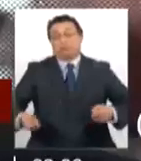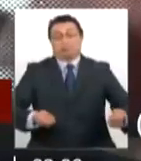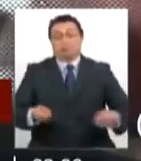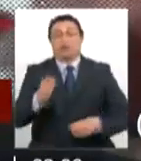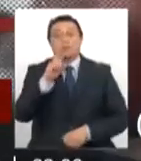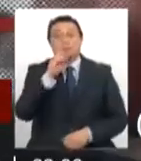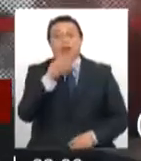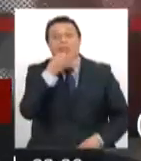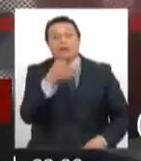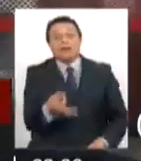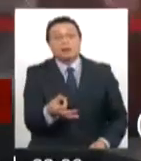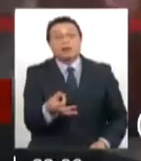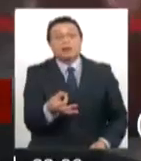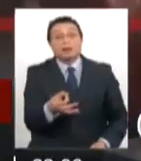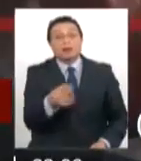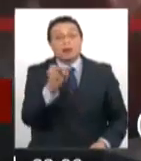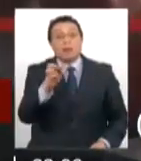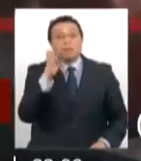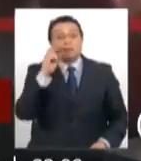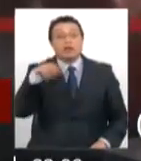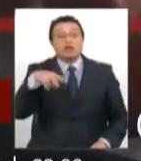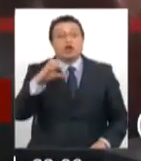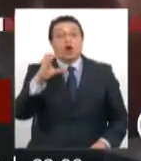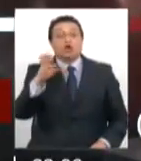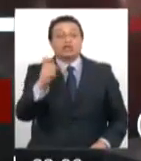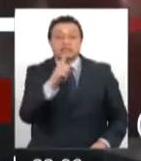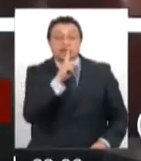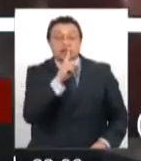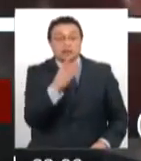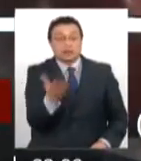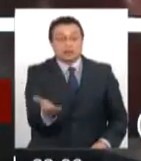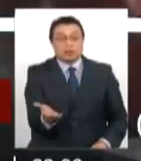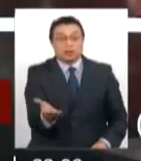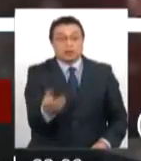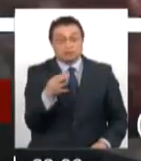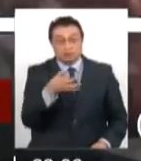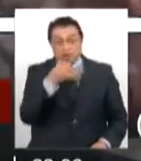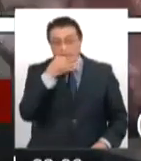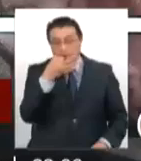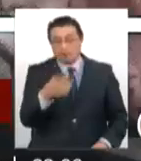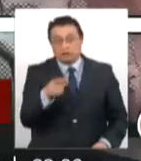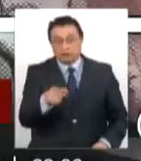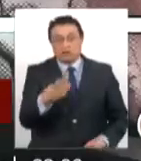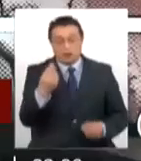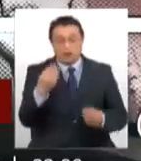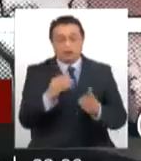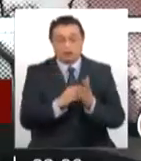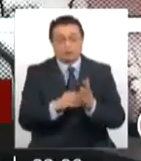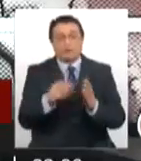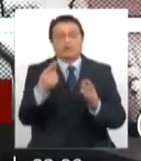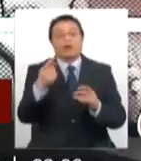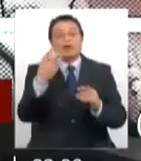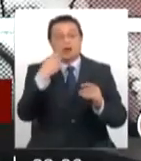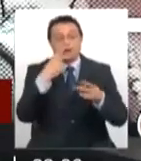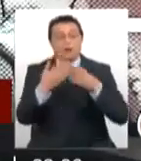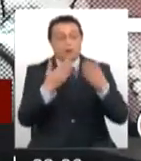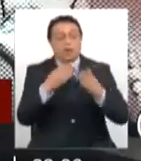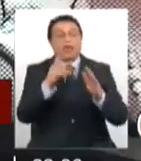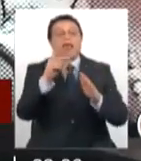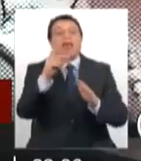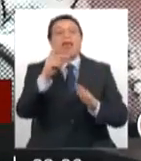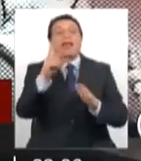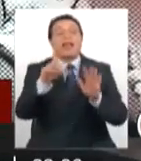dijo esto? Augusto Pinochet Ugarte. Lo dijo en el acta 398A de la discusión del decreto